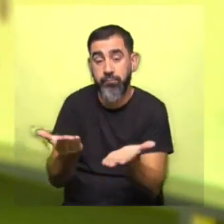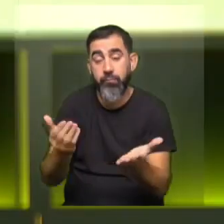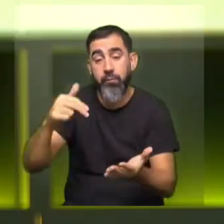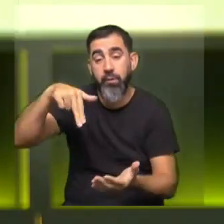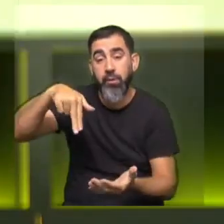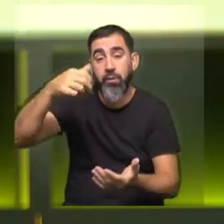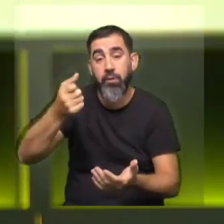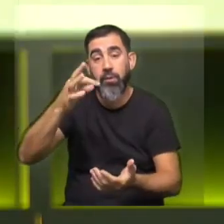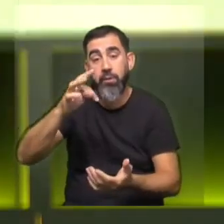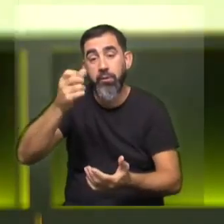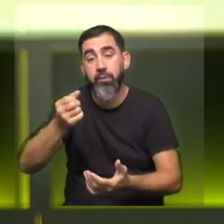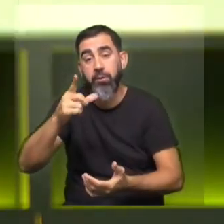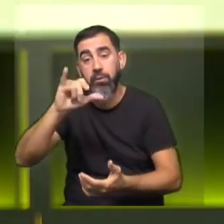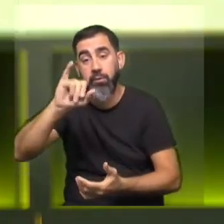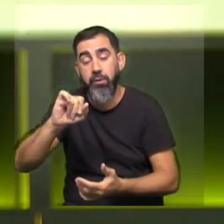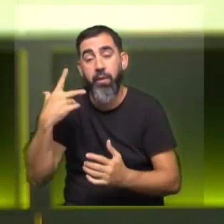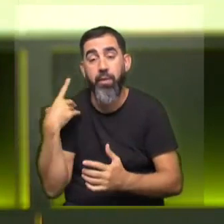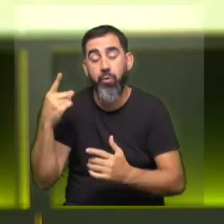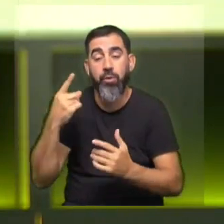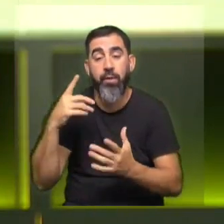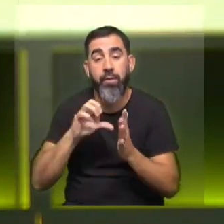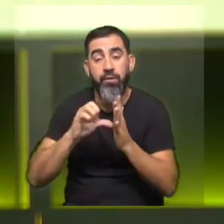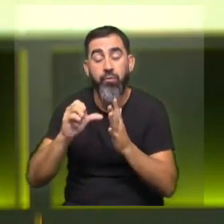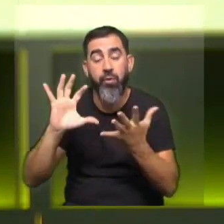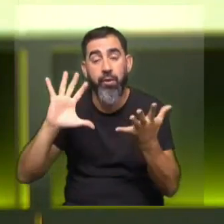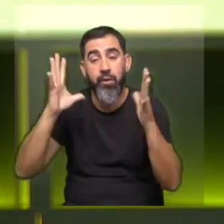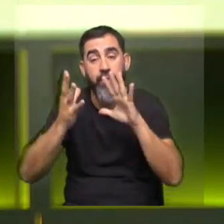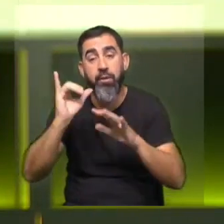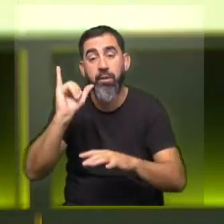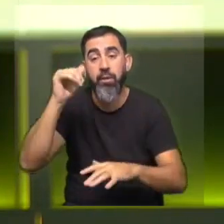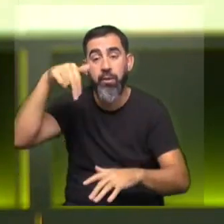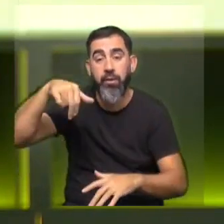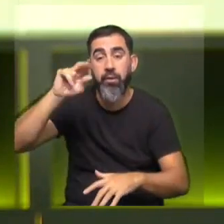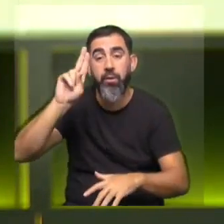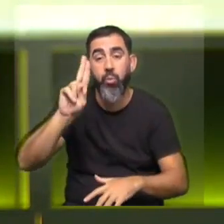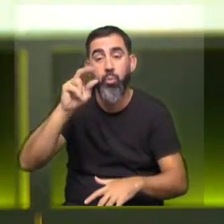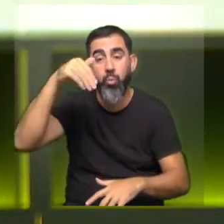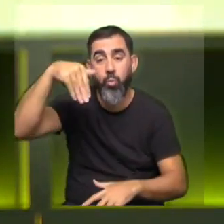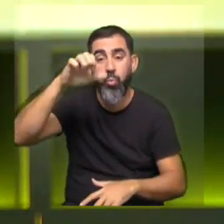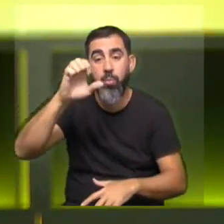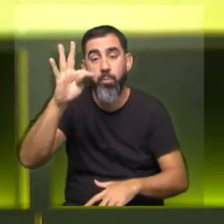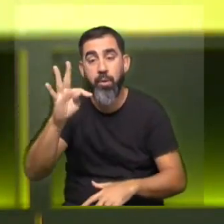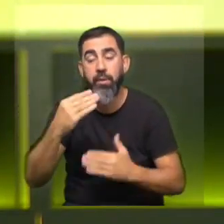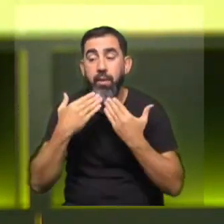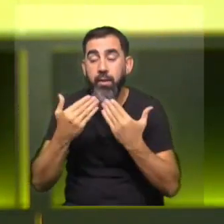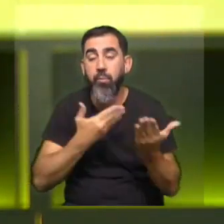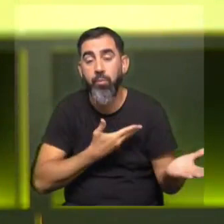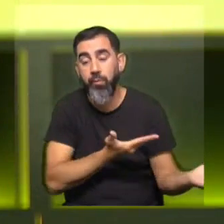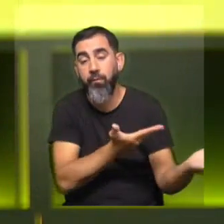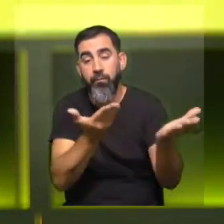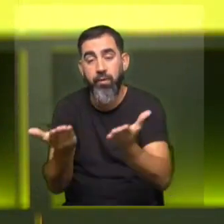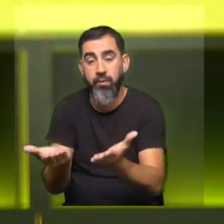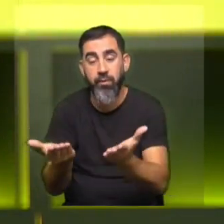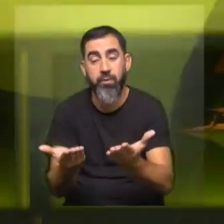Nathalie Betancourt, directora de Servicios Meteorológicos del Instituto Uruguayo de Meteorología. Nathalie, gracias por acompañarnos. Bueno, muchas gracias a ustedes por la invitación.